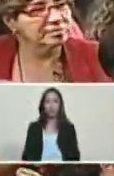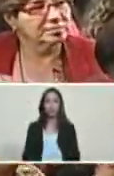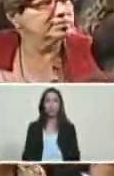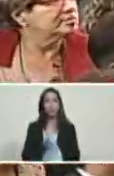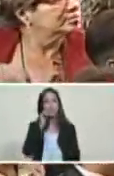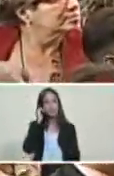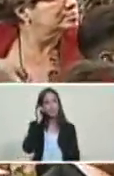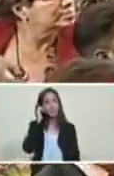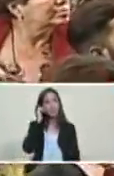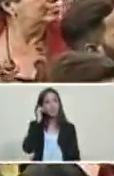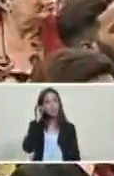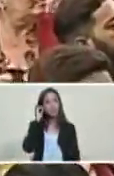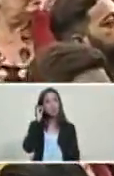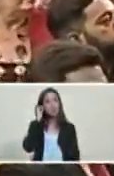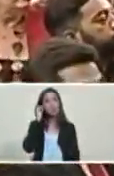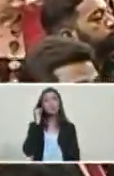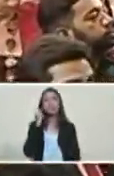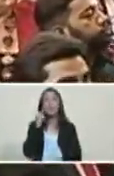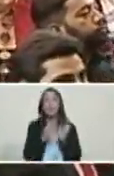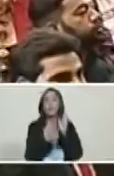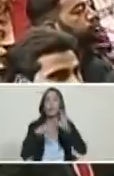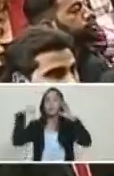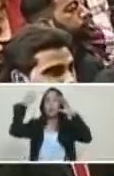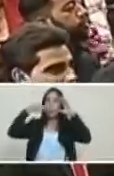Yo quiero compartir un video con ustedes.